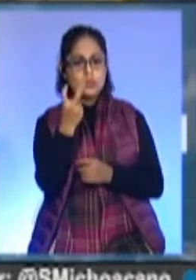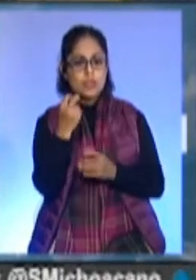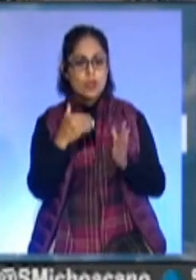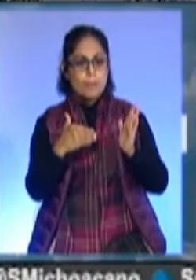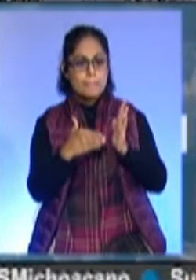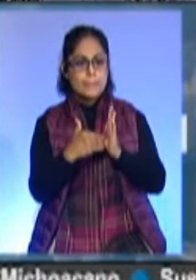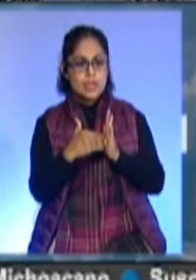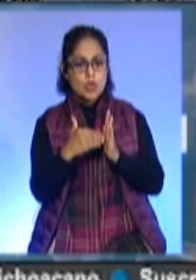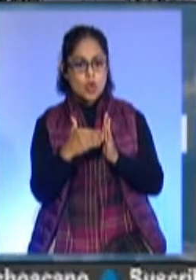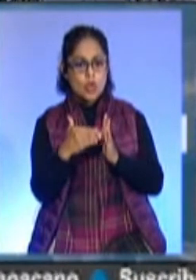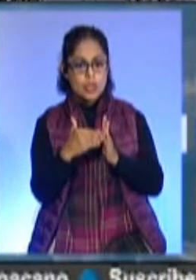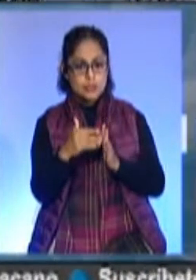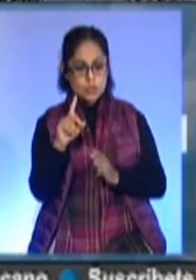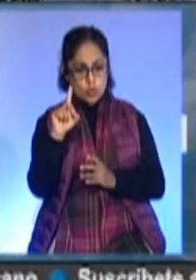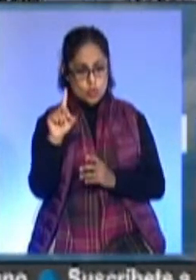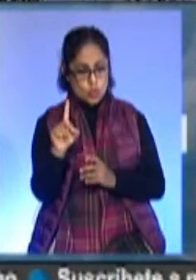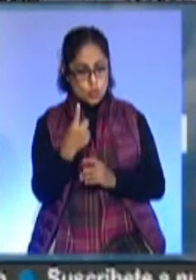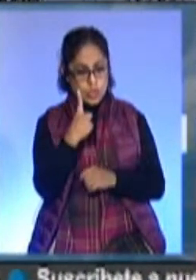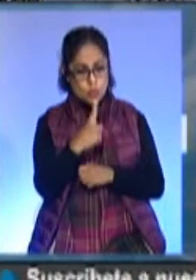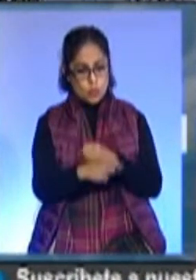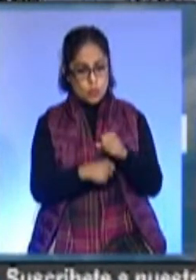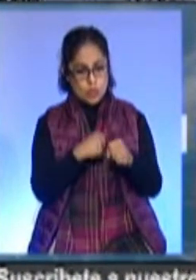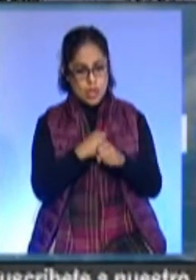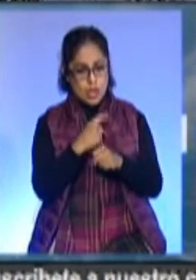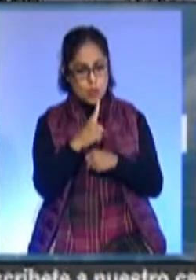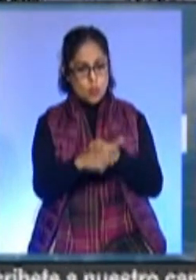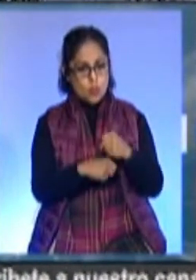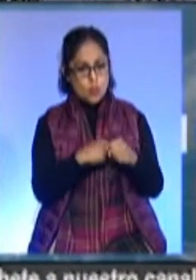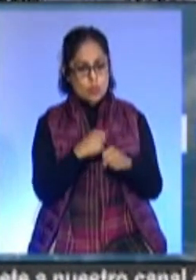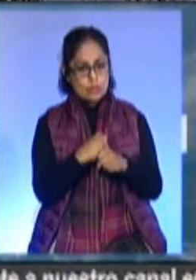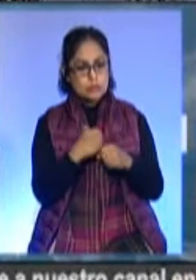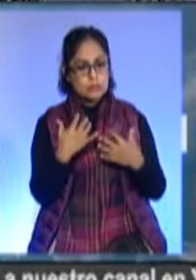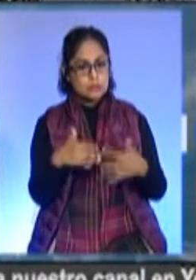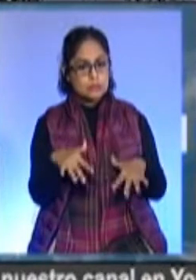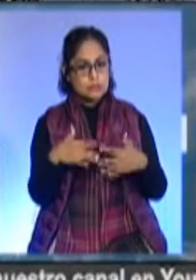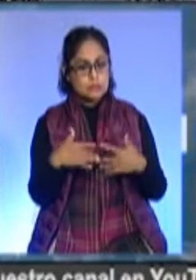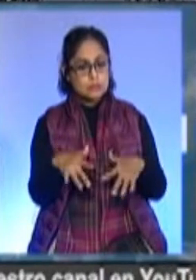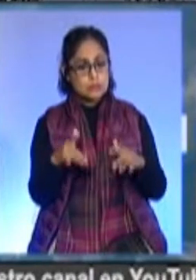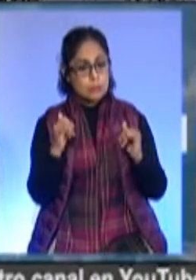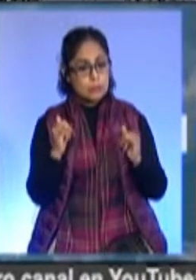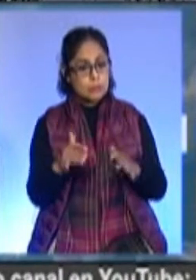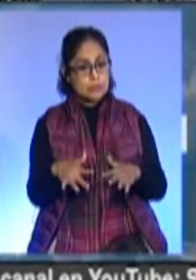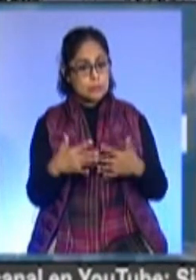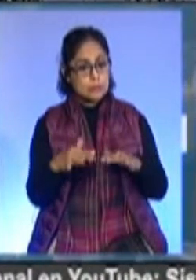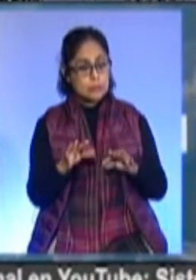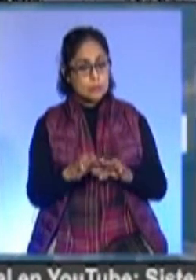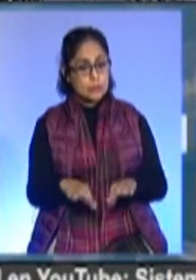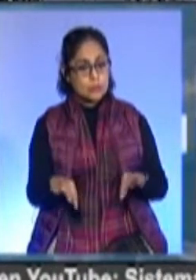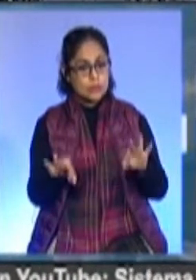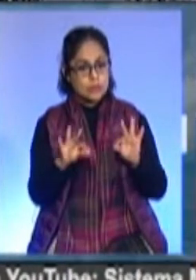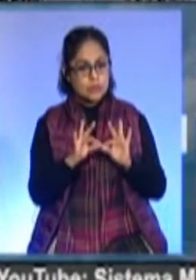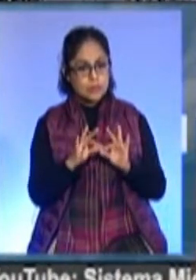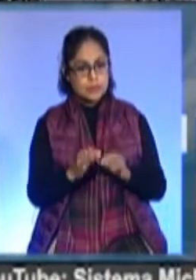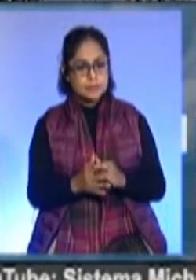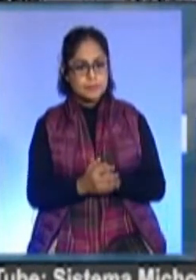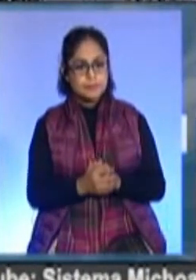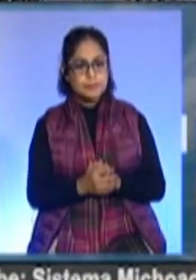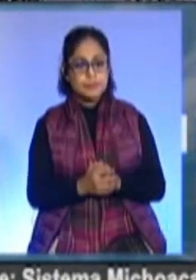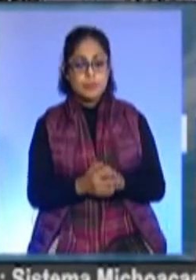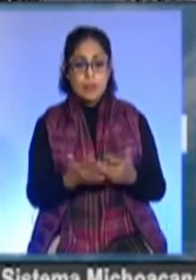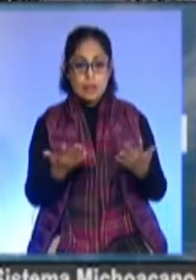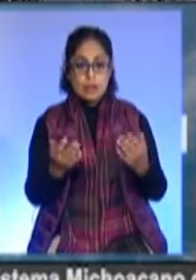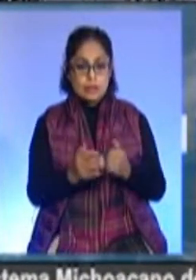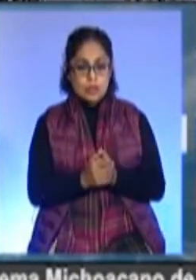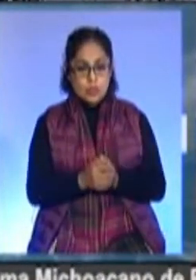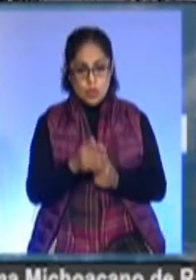de dólares anuales, eso por supuesto representa un peso sumamente importante para la economía en Michoacán. Secretaria, pues